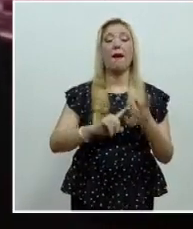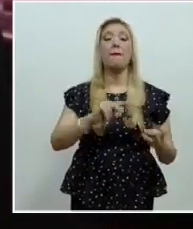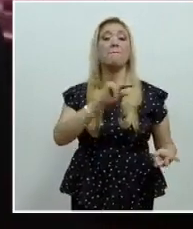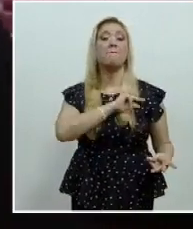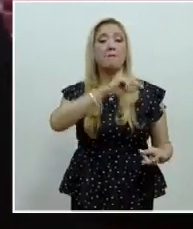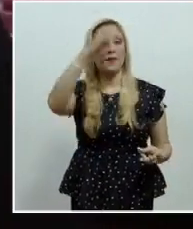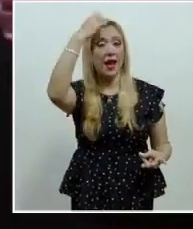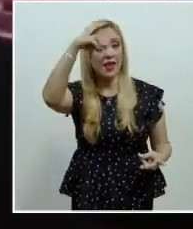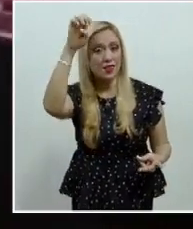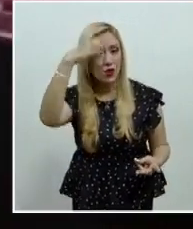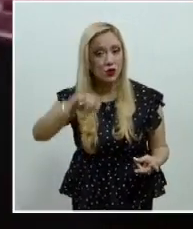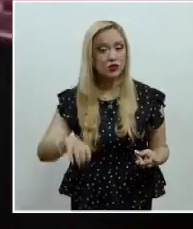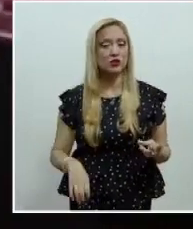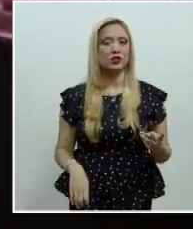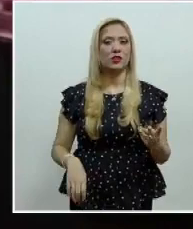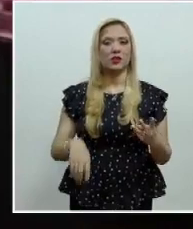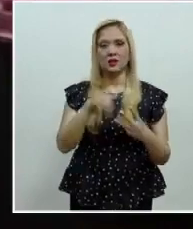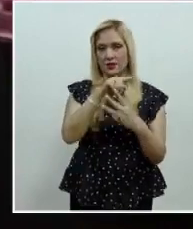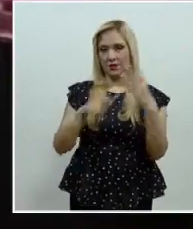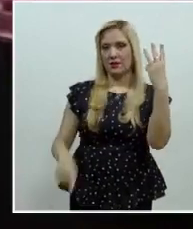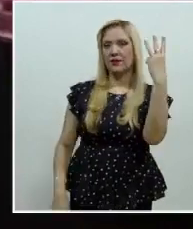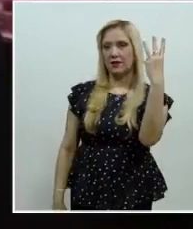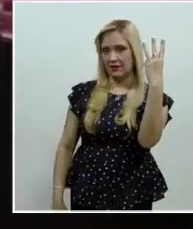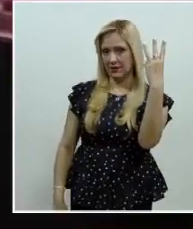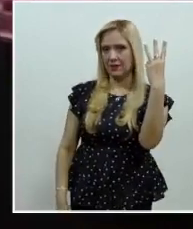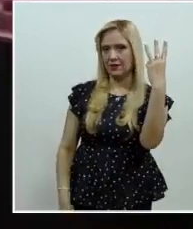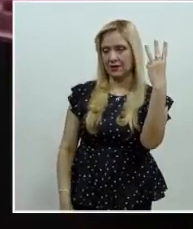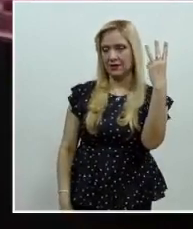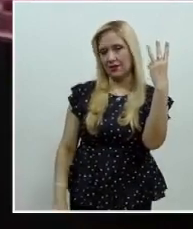pero no solo, esos son, digamos, los tres